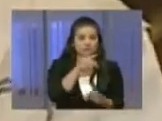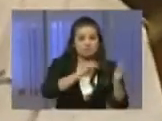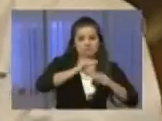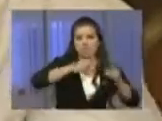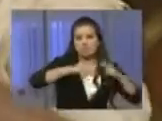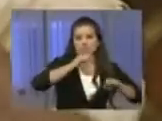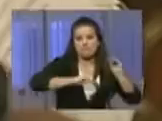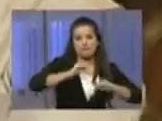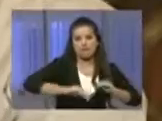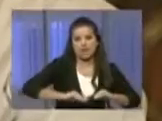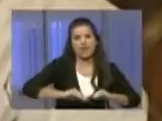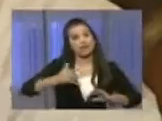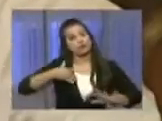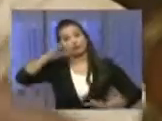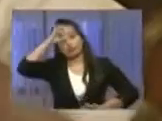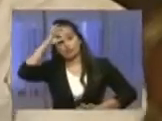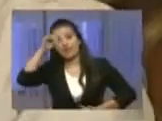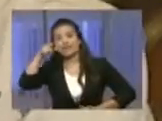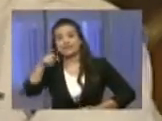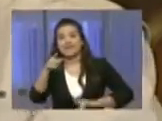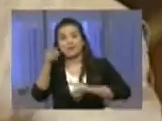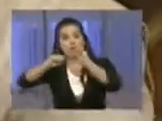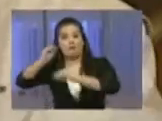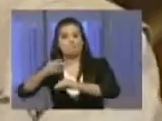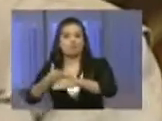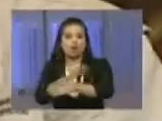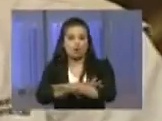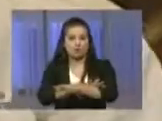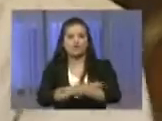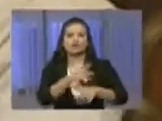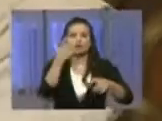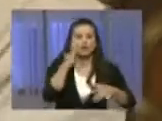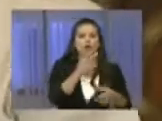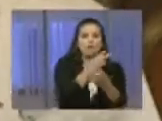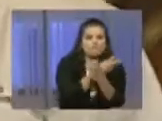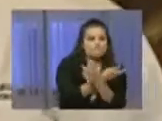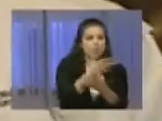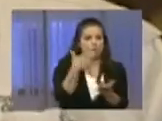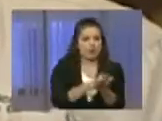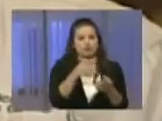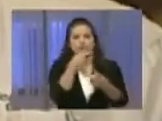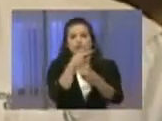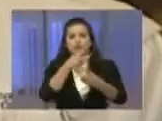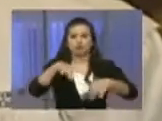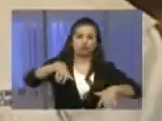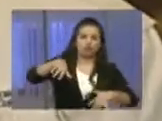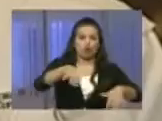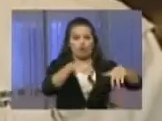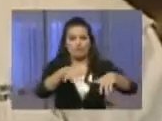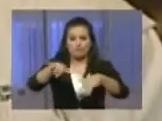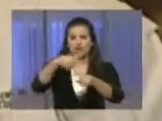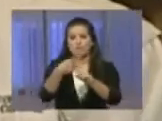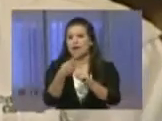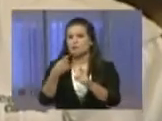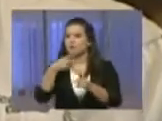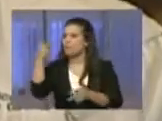sé si los zombis más los muertos más los zombis de los zombis van a aparecer en ese proceso por tanto el c dice que tiene